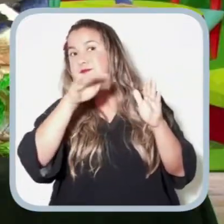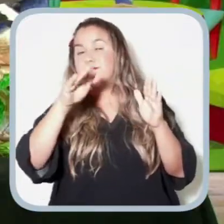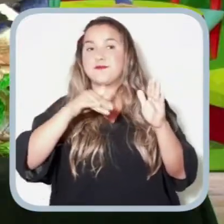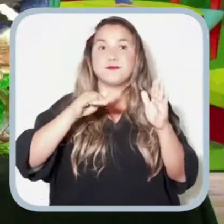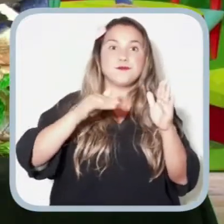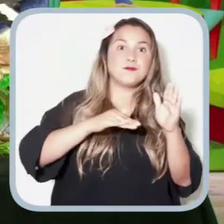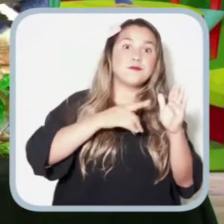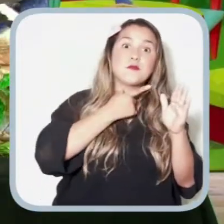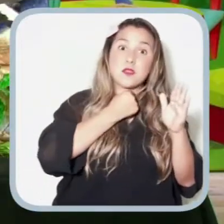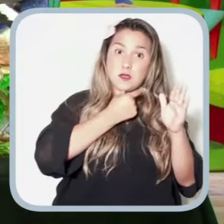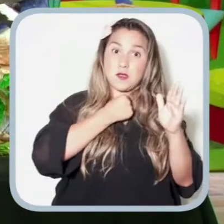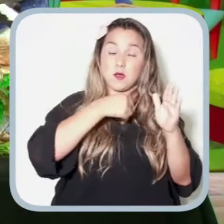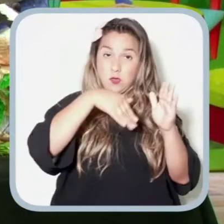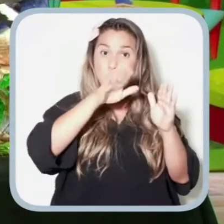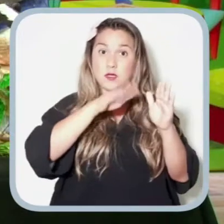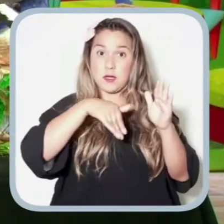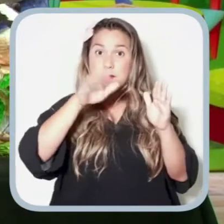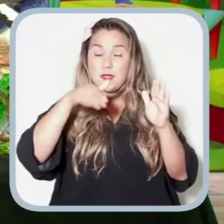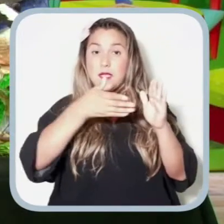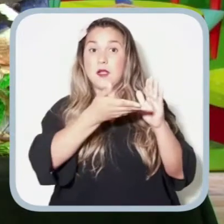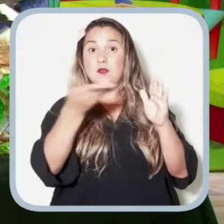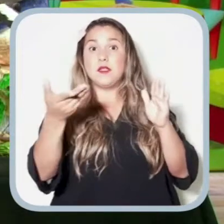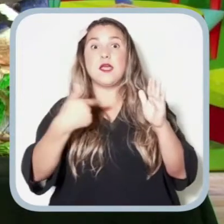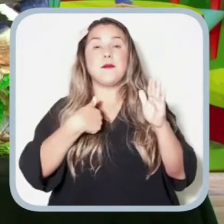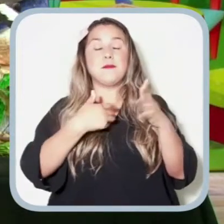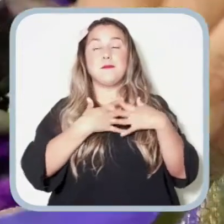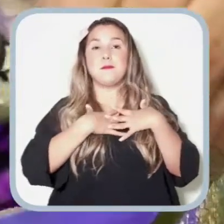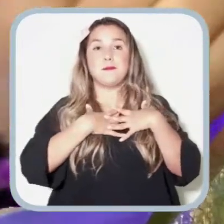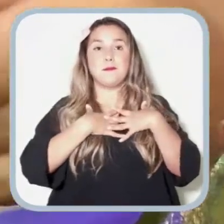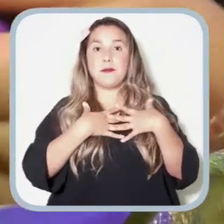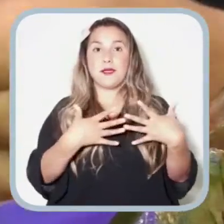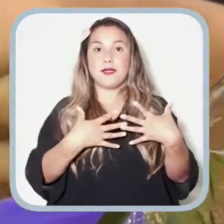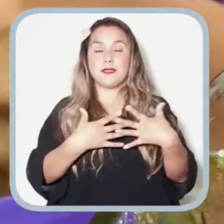les gusta pintar a ustedes a mí me encanta